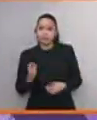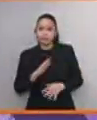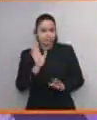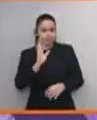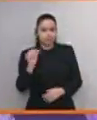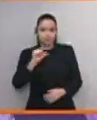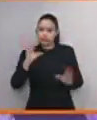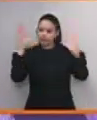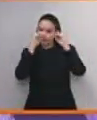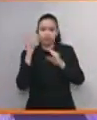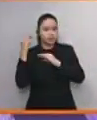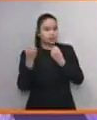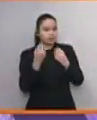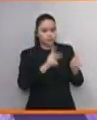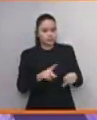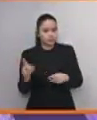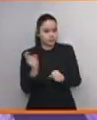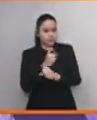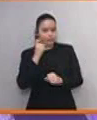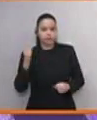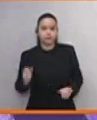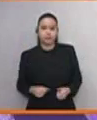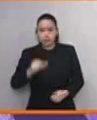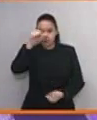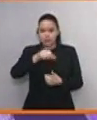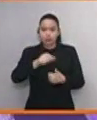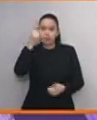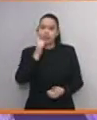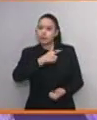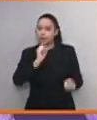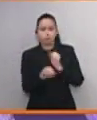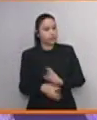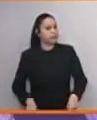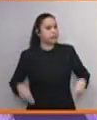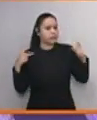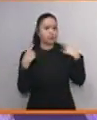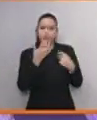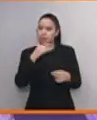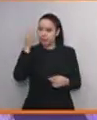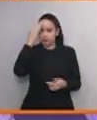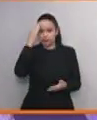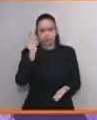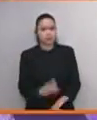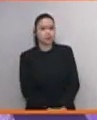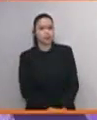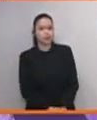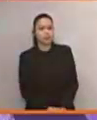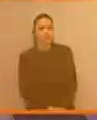esperando que hayan sido muchos los felices ganadores. Loto te cambia la vida y tu suerte lo sabe.